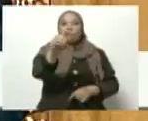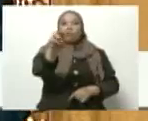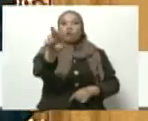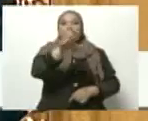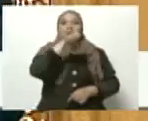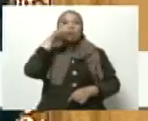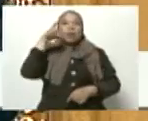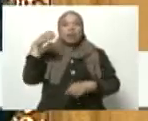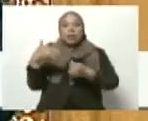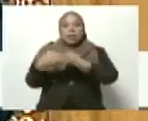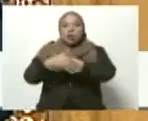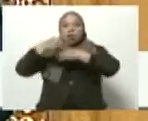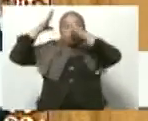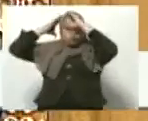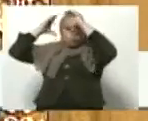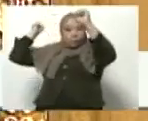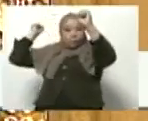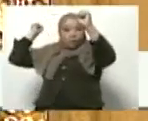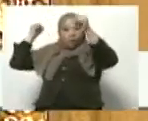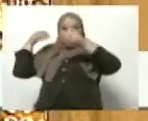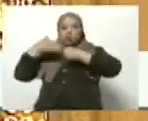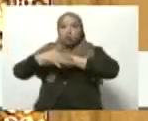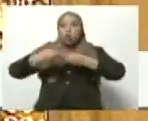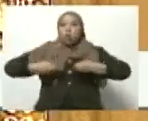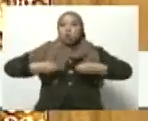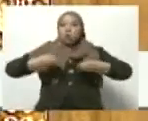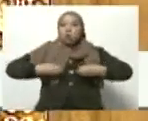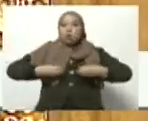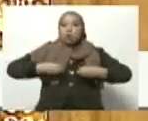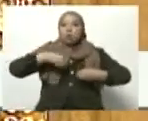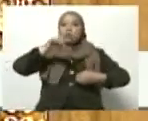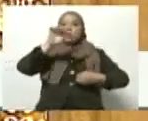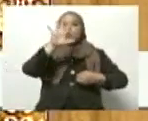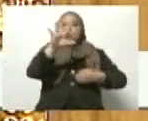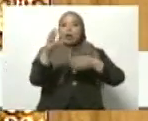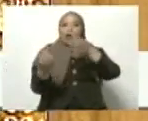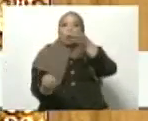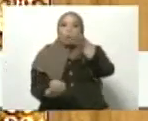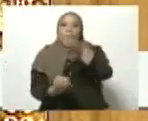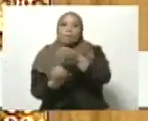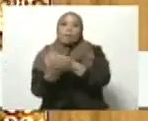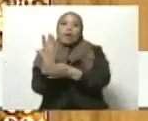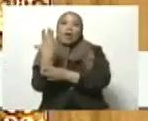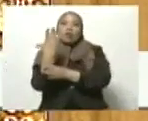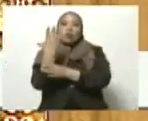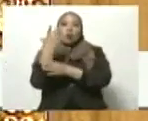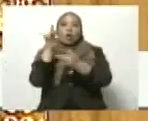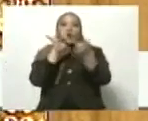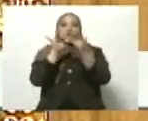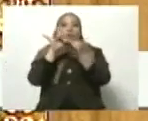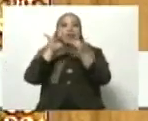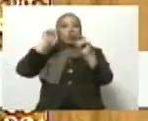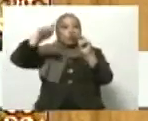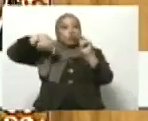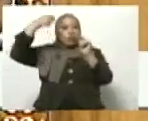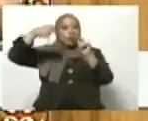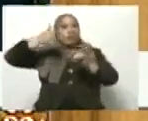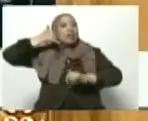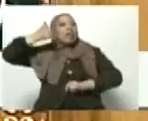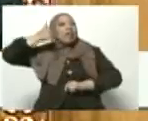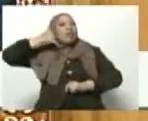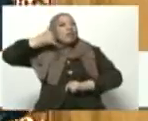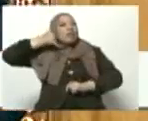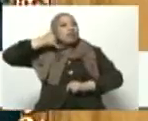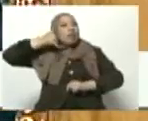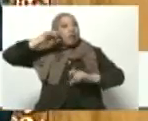embajada, ¿verdad? 30 de abril. Y el 5 de mayo ya estaba hablando por Zoom con Guaidó, con Jordan Gudró, planificando. Los pocos días